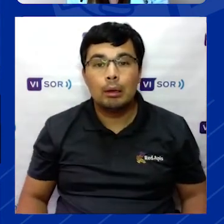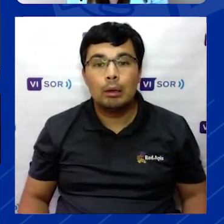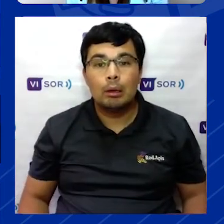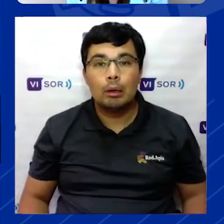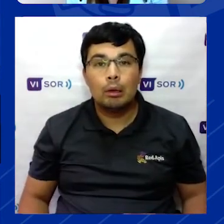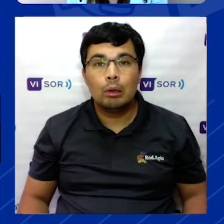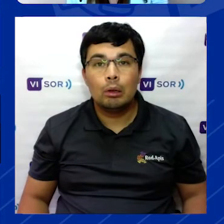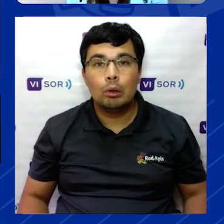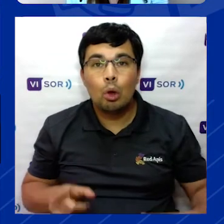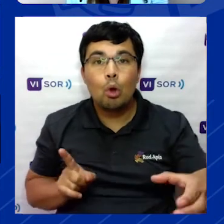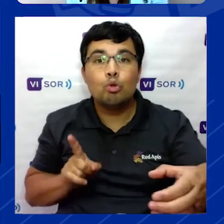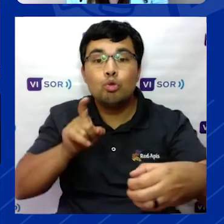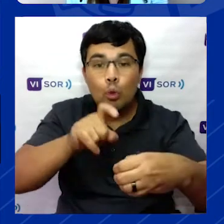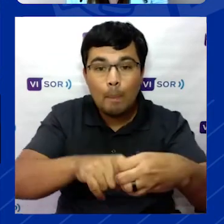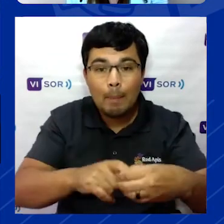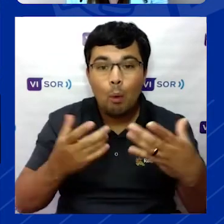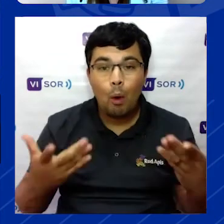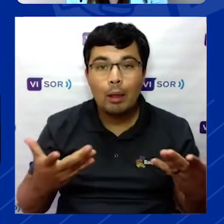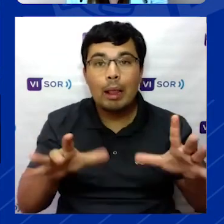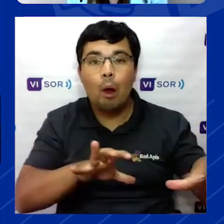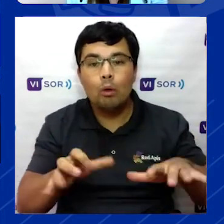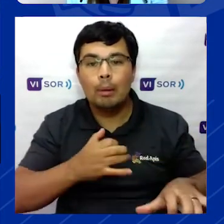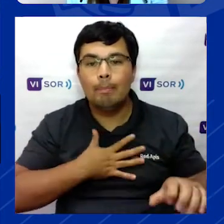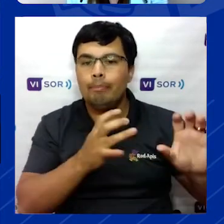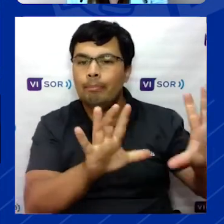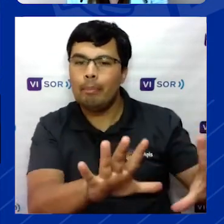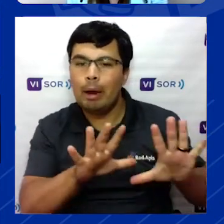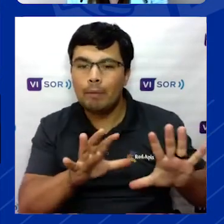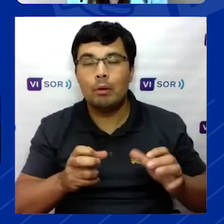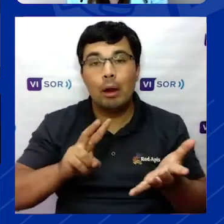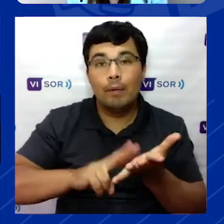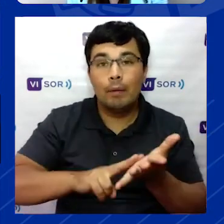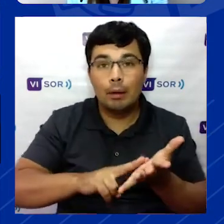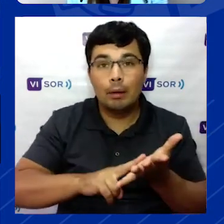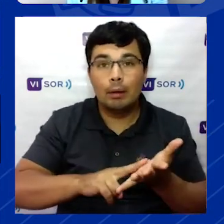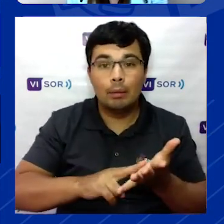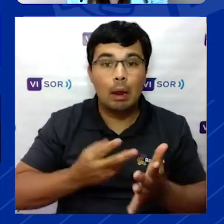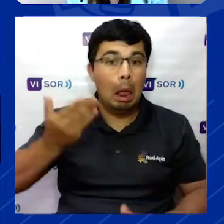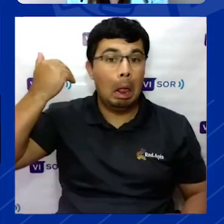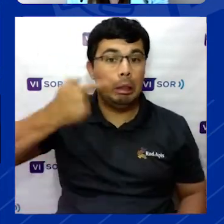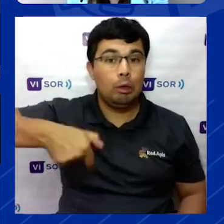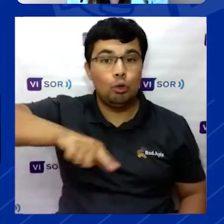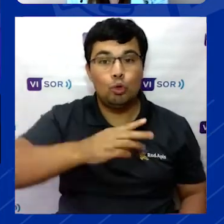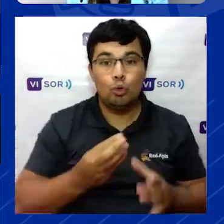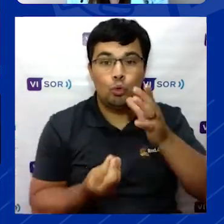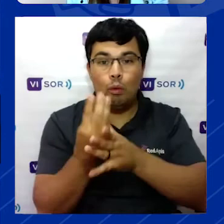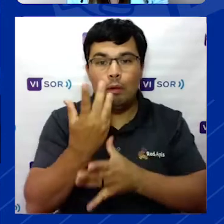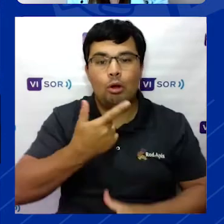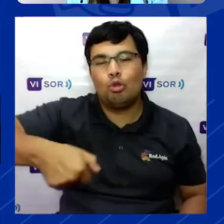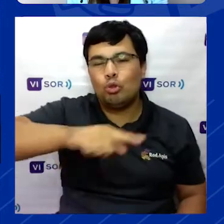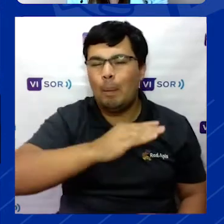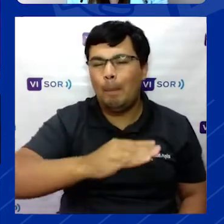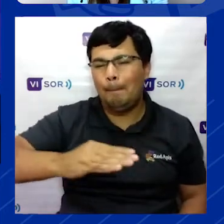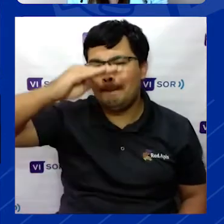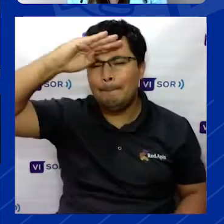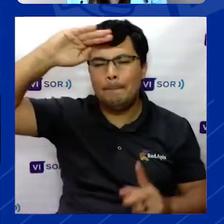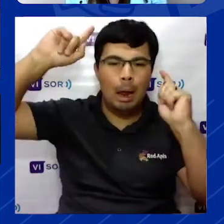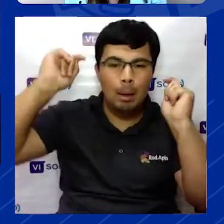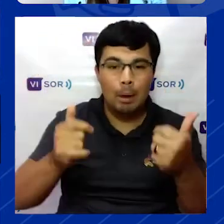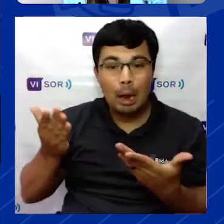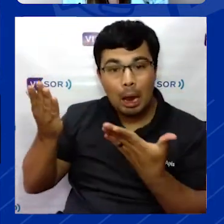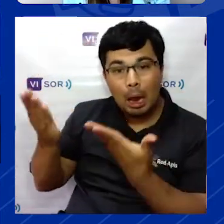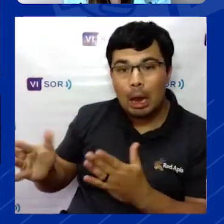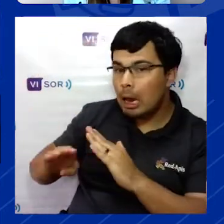a esta cosa maravillosa, que la verdad es que para nosotros también fue nuevo en algún momento, no es que seamos súper expertos como